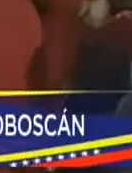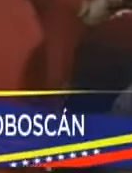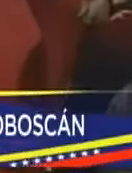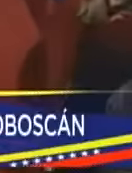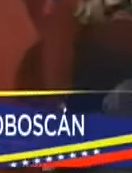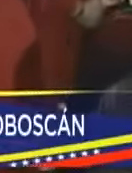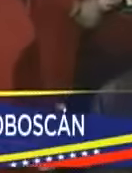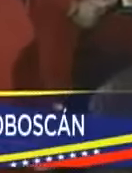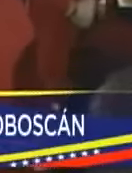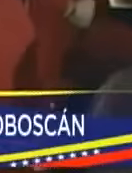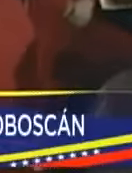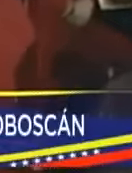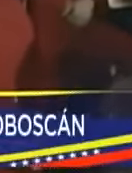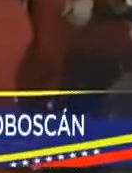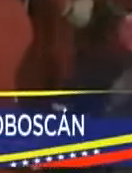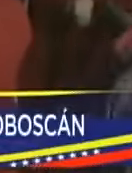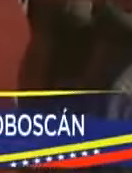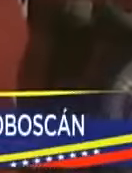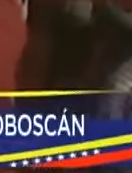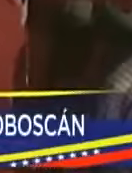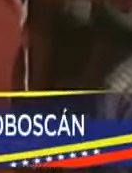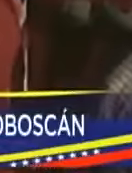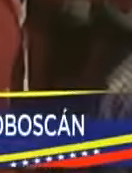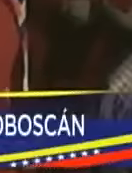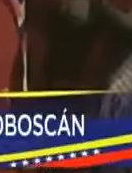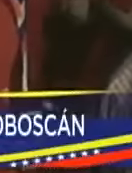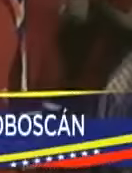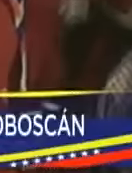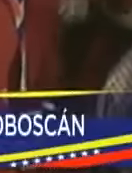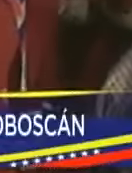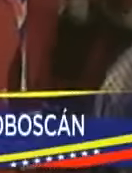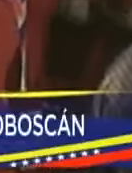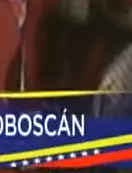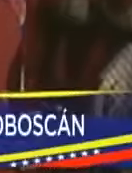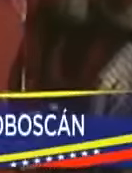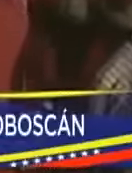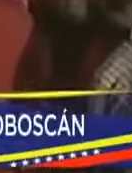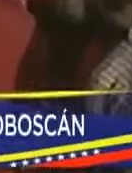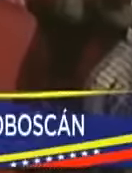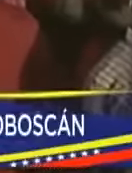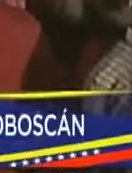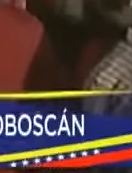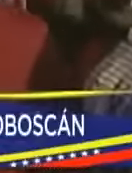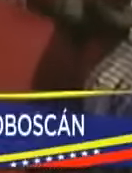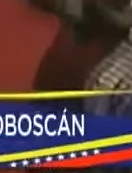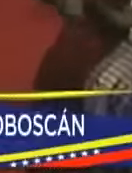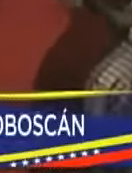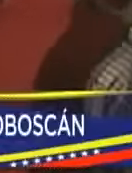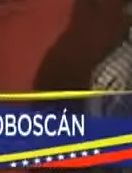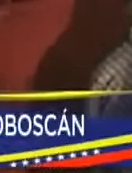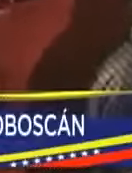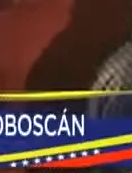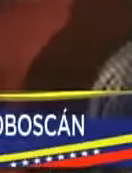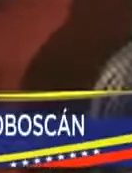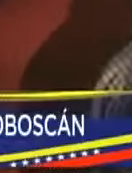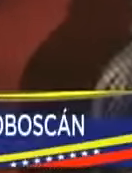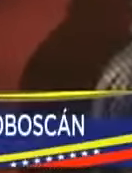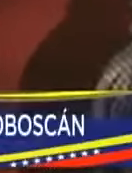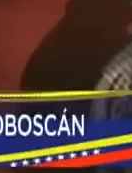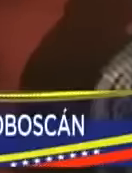lo que queda es la recuperación por el bien del país. Justamente hablas del ministro, pero Rafael Tellechea está allí, al lado del